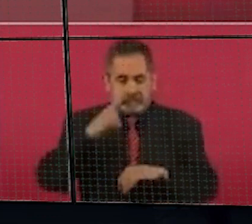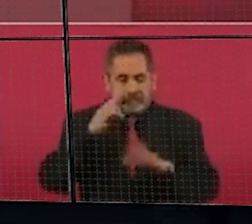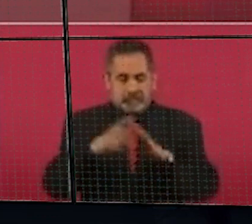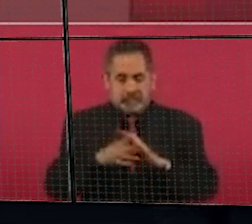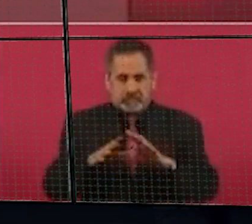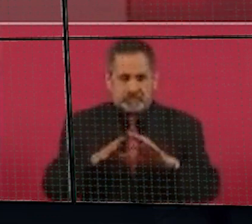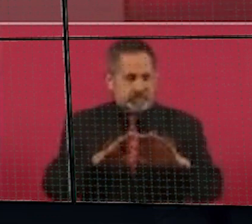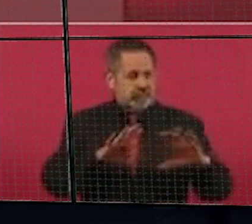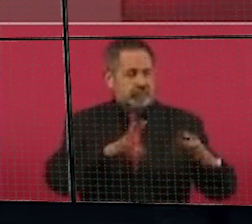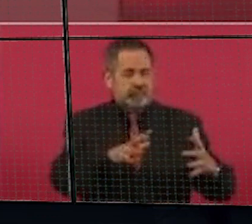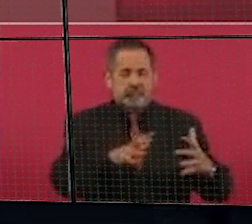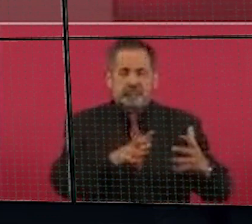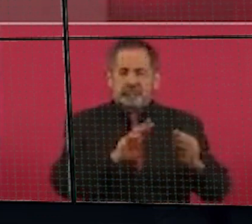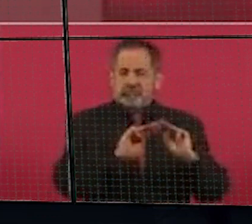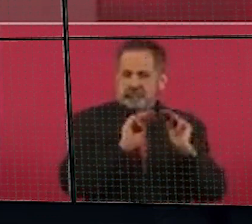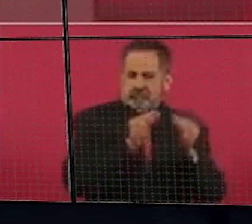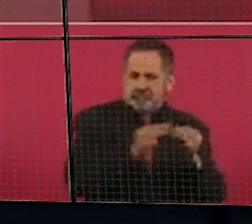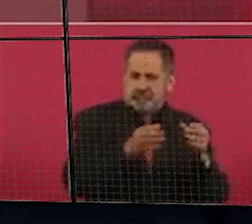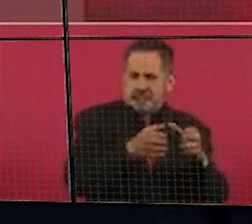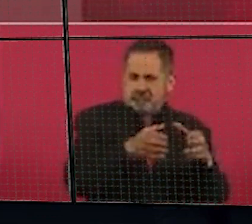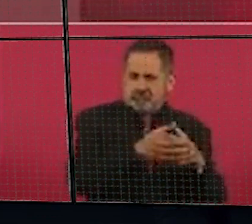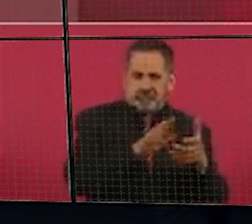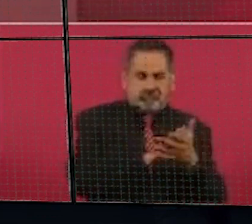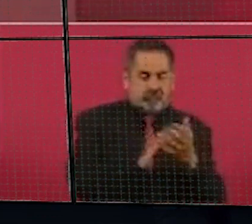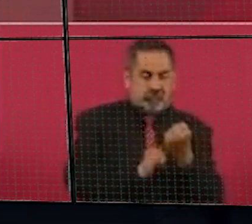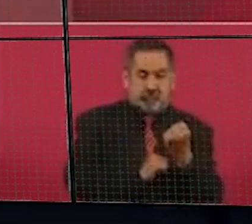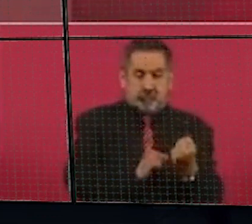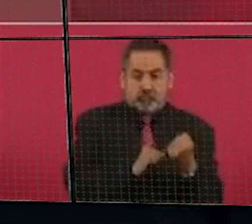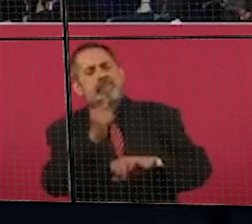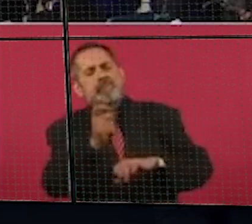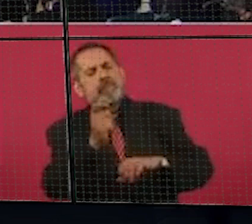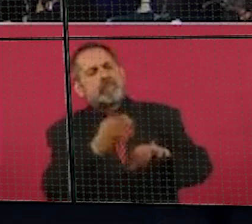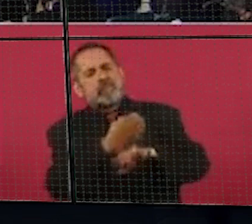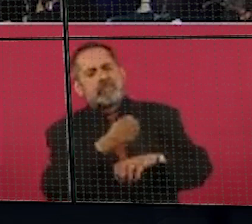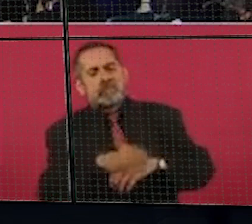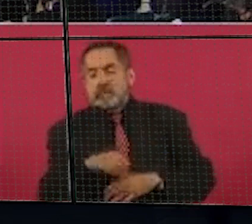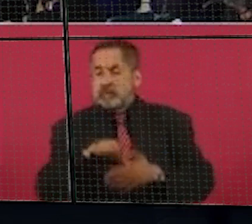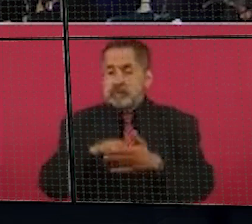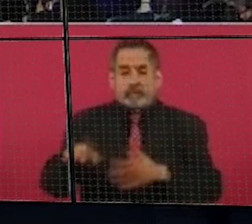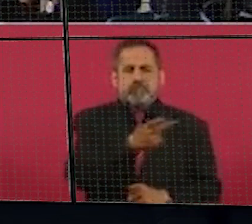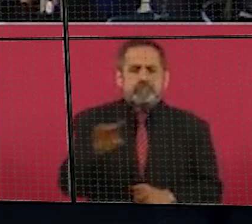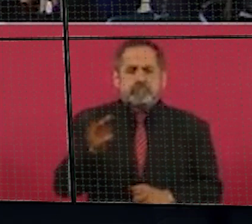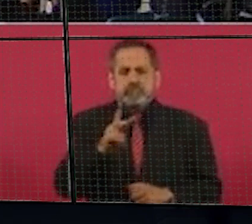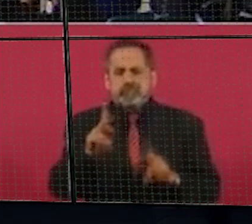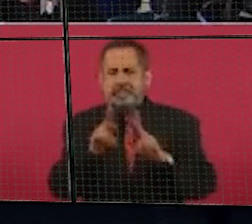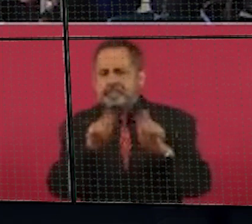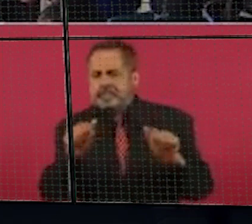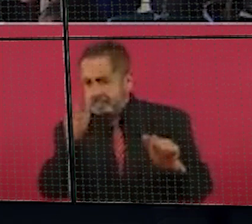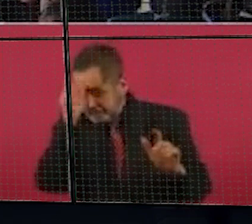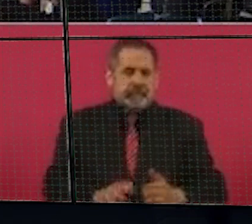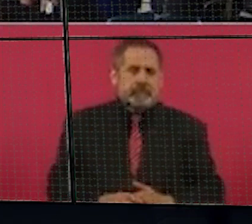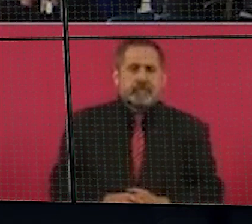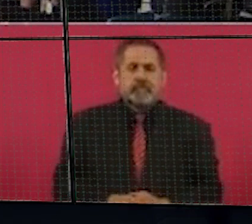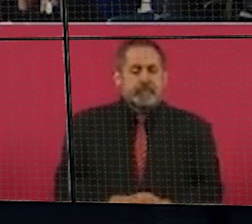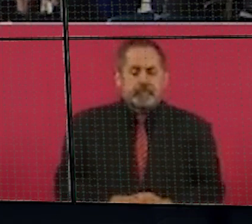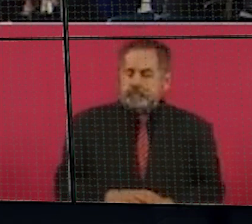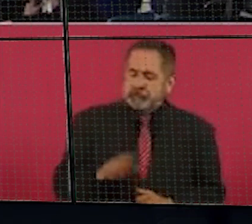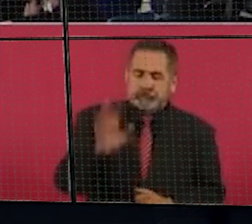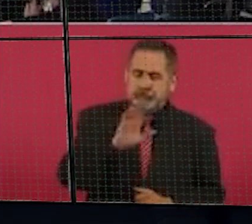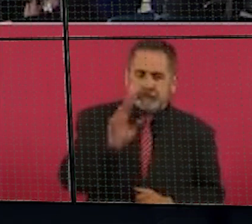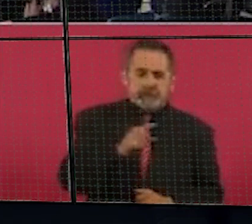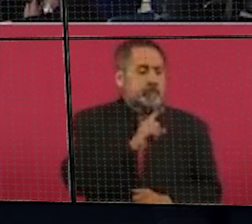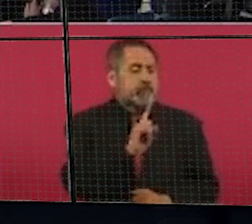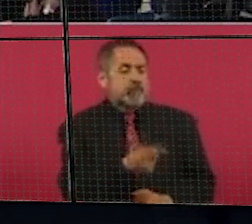una banda fuerte es sinaloa es que hay una